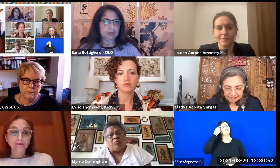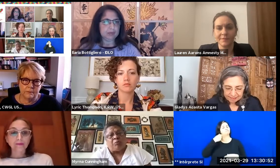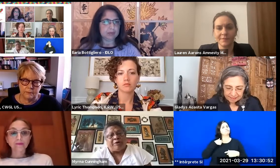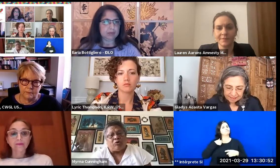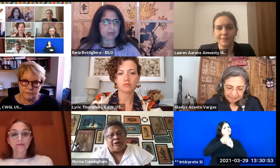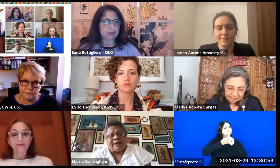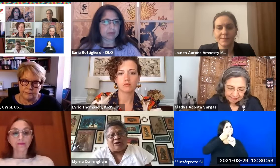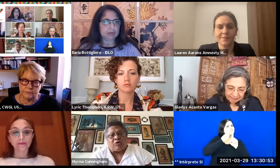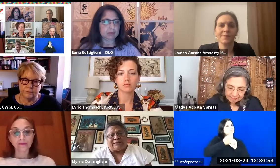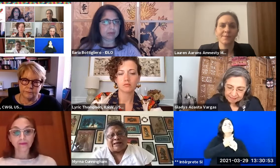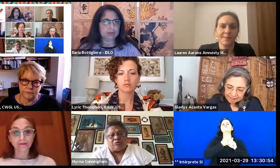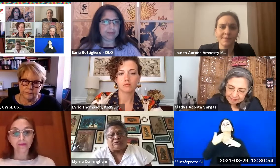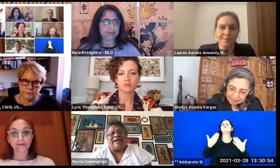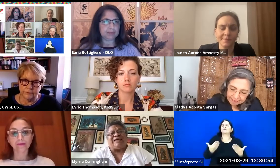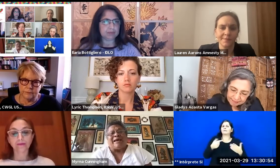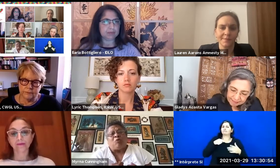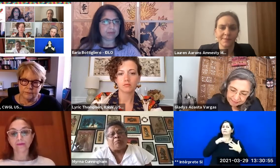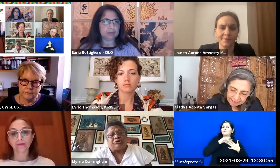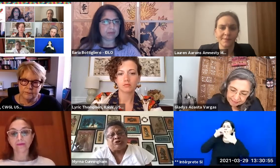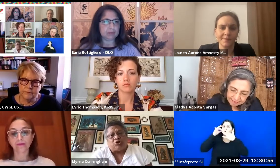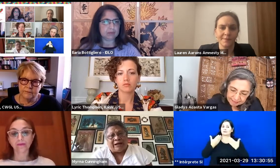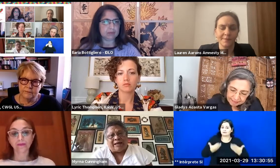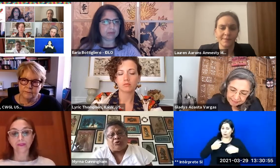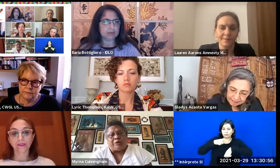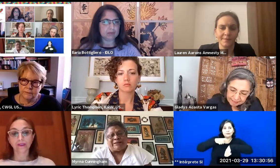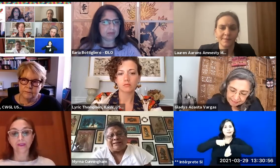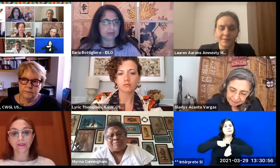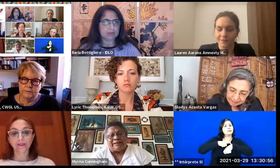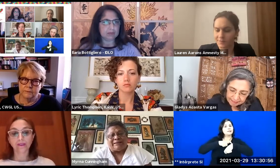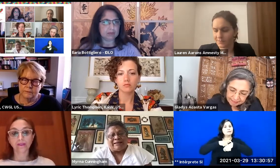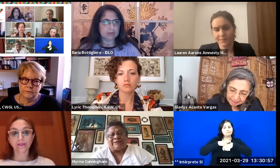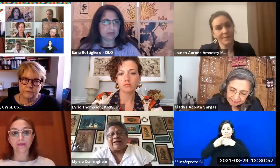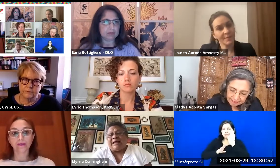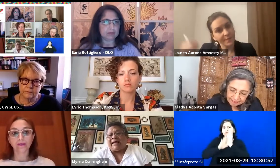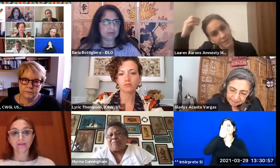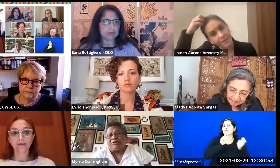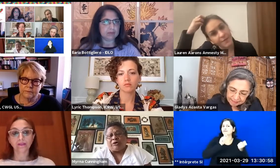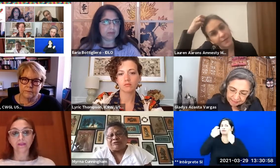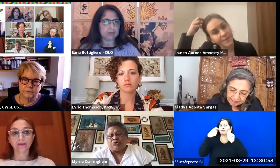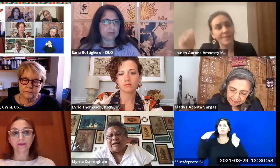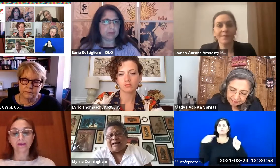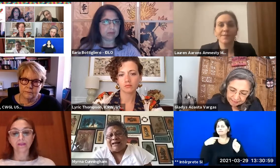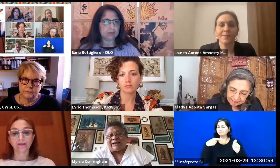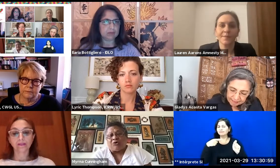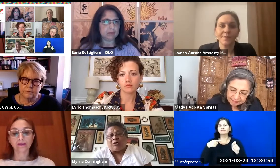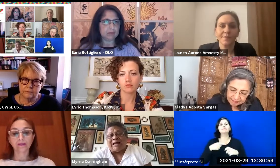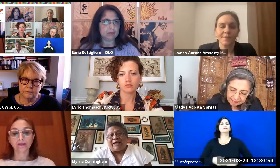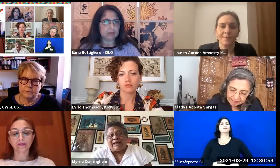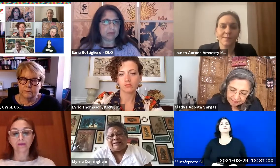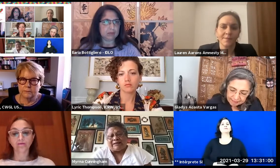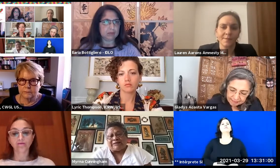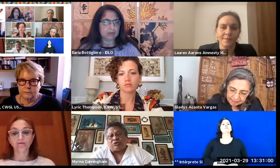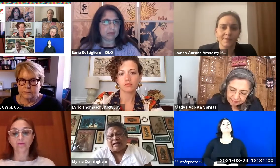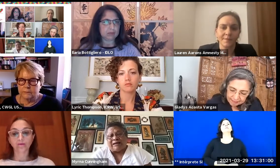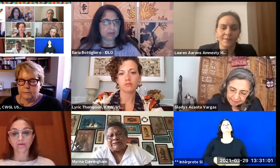entre los pueblos y los estados. Y hemos posicionado nuestras demandas en ámbitos nacionales, regionales